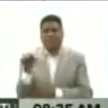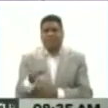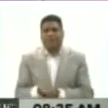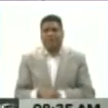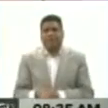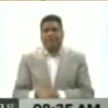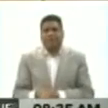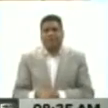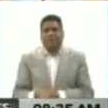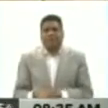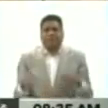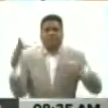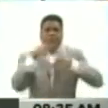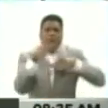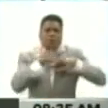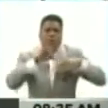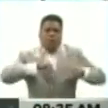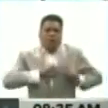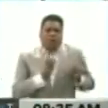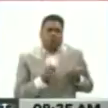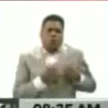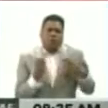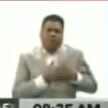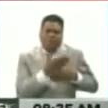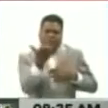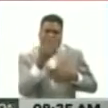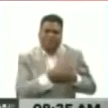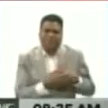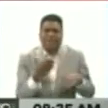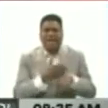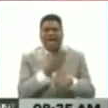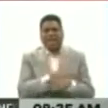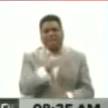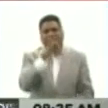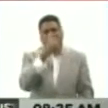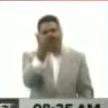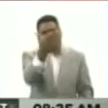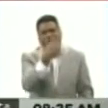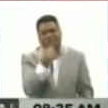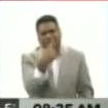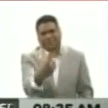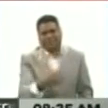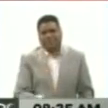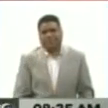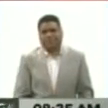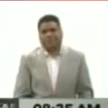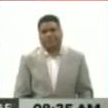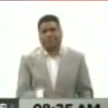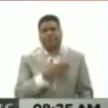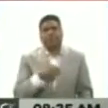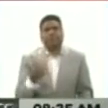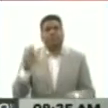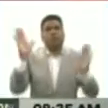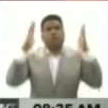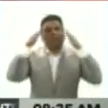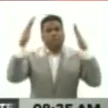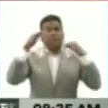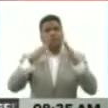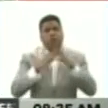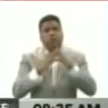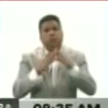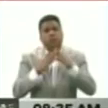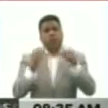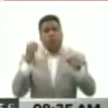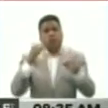gusta a nosotros terminar, tocando las emociones. Bueno, primeramente, antes de dar el mensaje que yo tengo aquí que darle, quiero mandarle un saludo a nuestro comandante